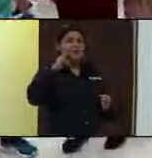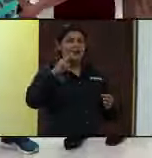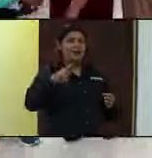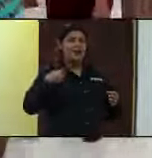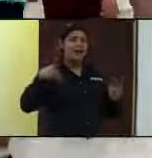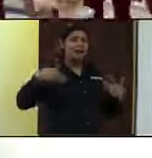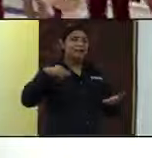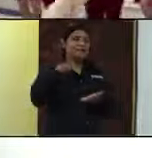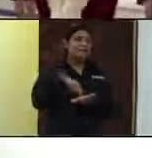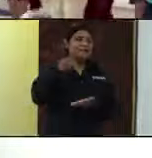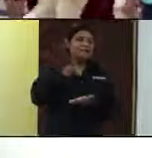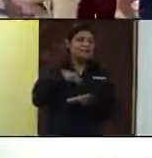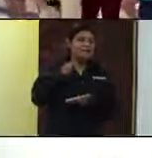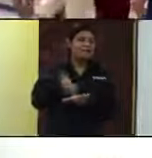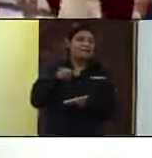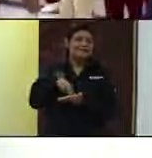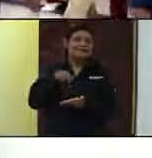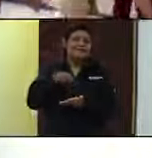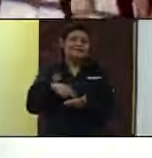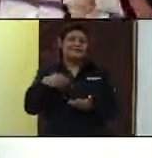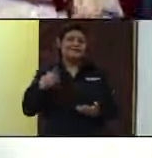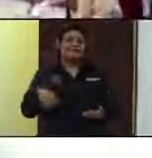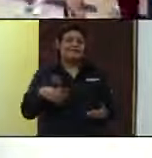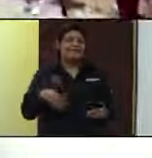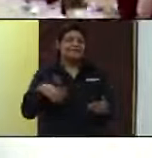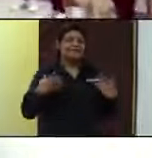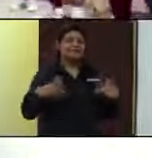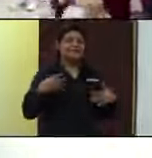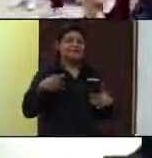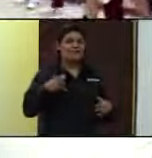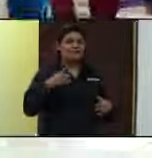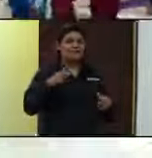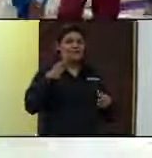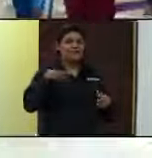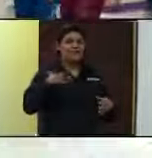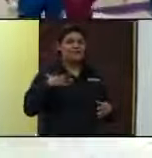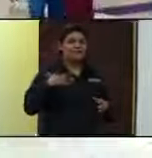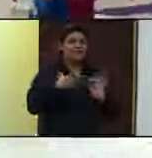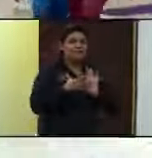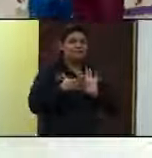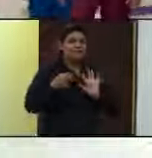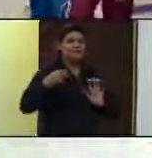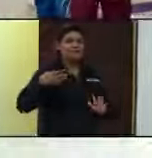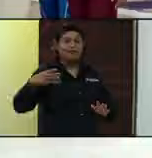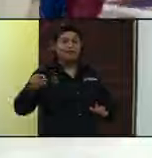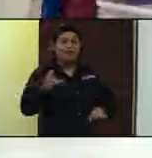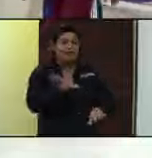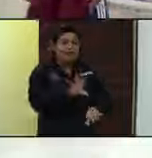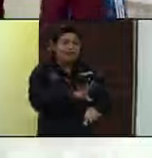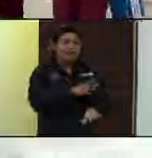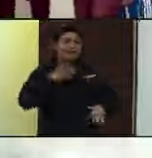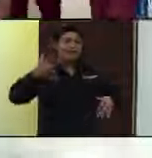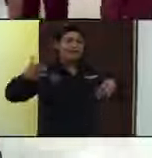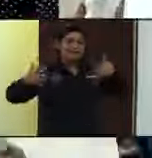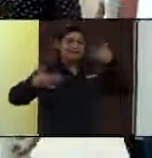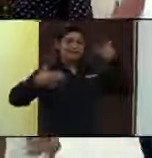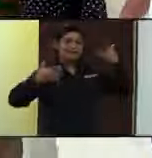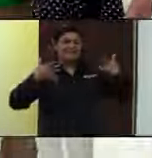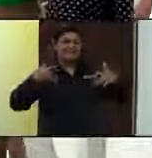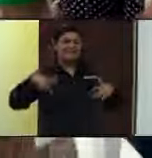hasta brincar también a mí. No, hombre, los abuelitos transmiten energía, transmiten alegría. Y